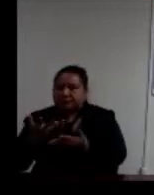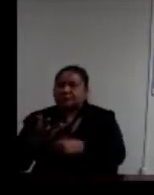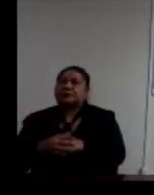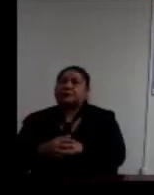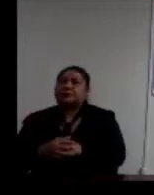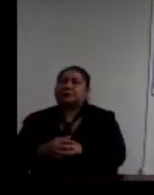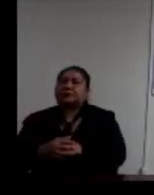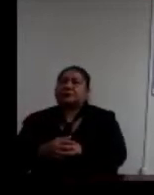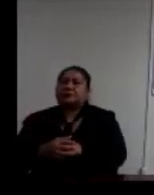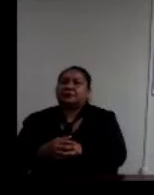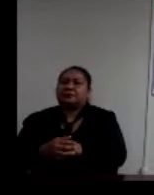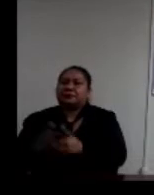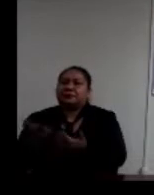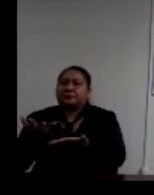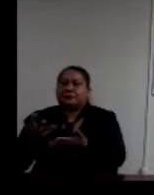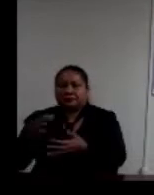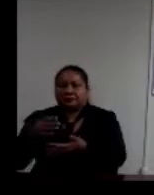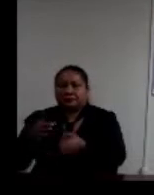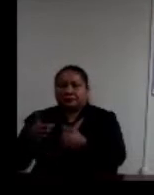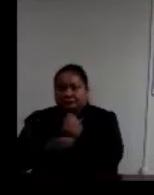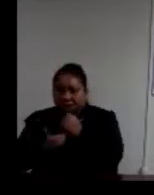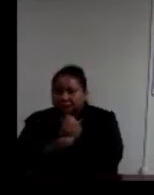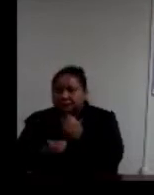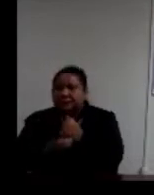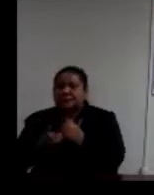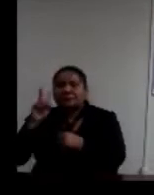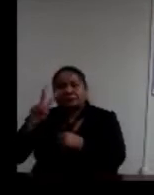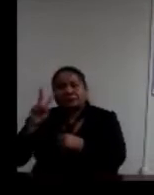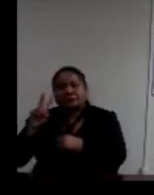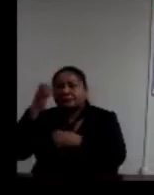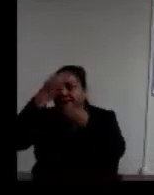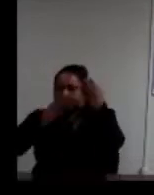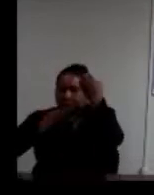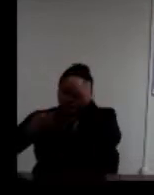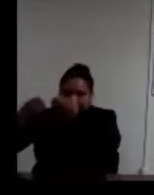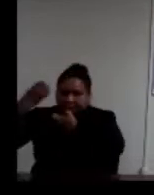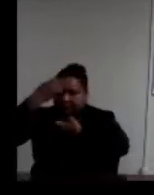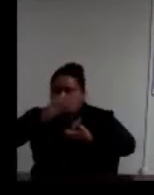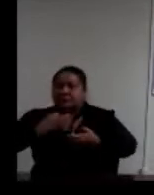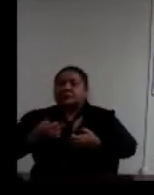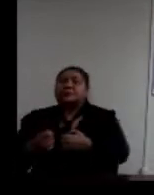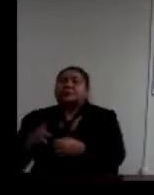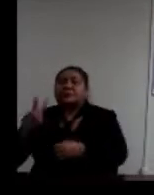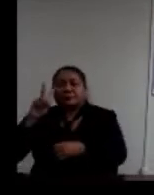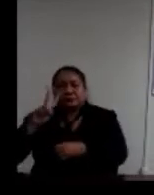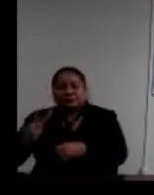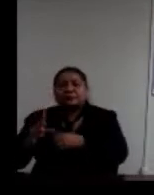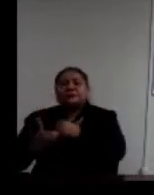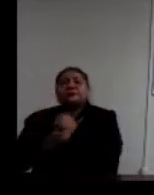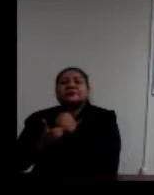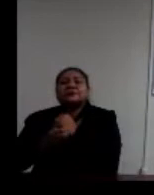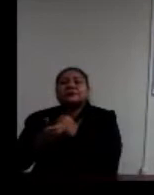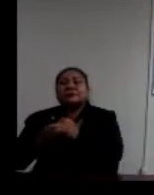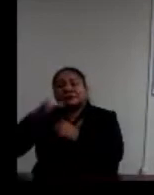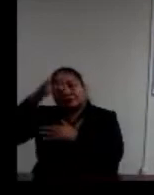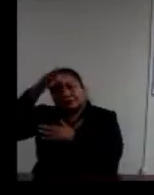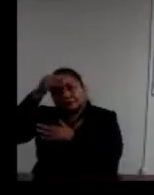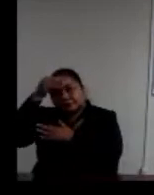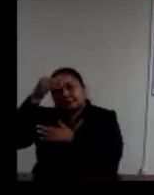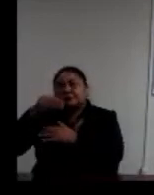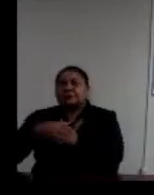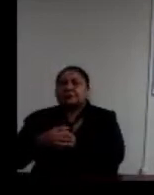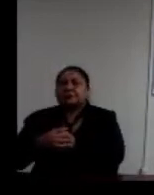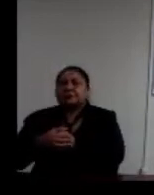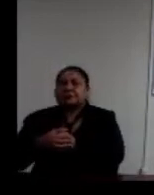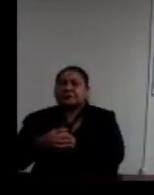todo lo que es un algoritmo de decisiones en la cuestión para las evaluaciones, para saber si es un problema de aprendizaje